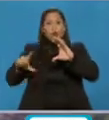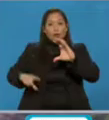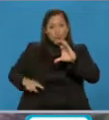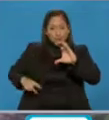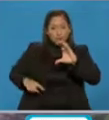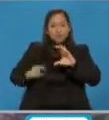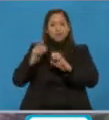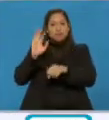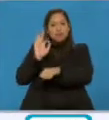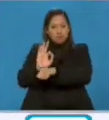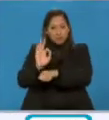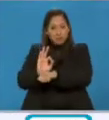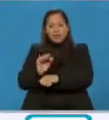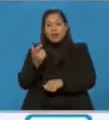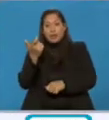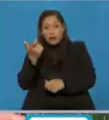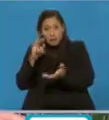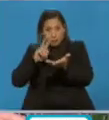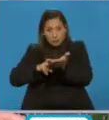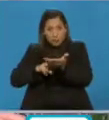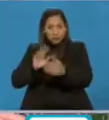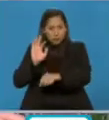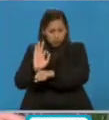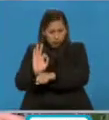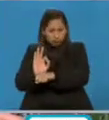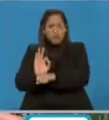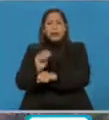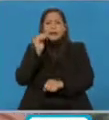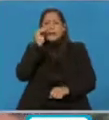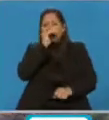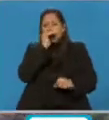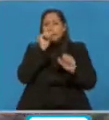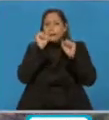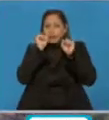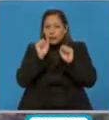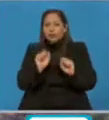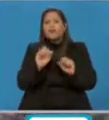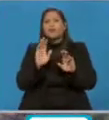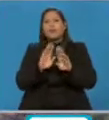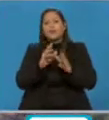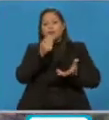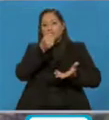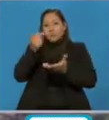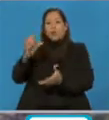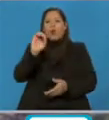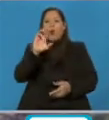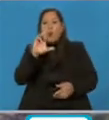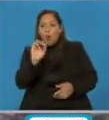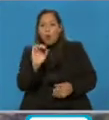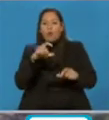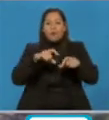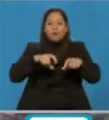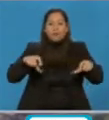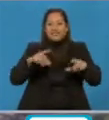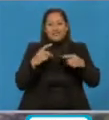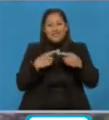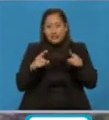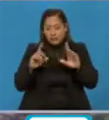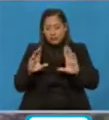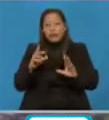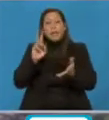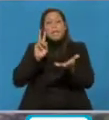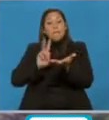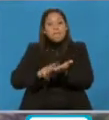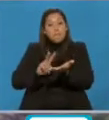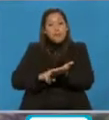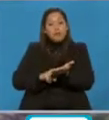respalda el valor de una moneda y garantiza con lingotes de oro o con este tipo de cuestiones el valor